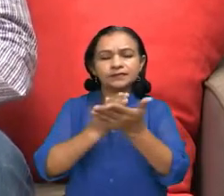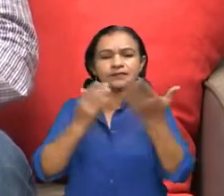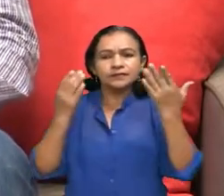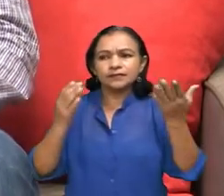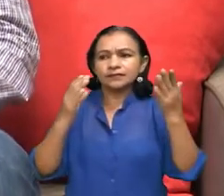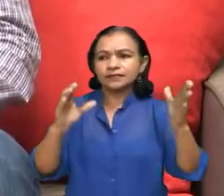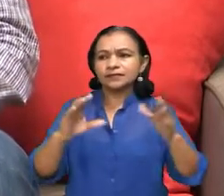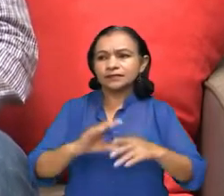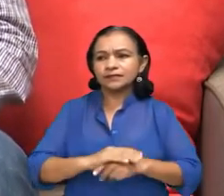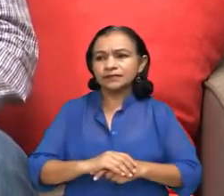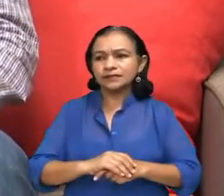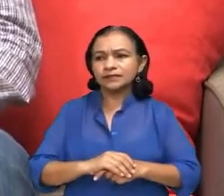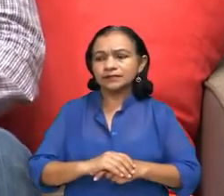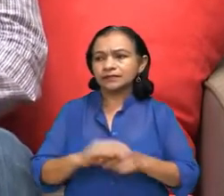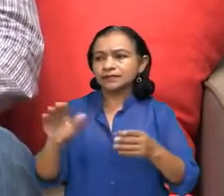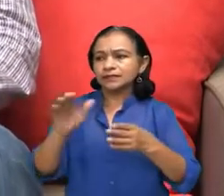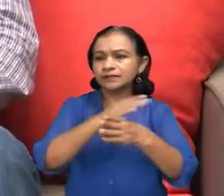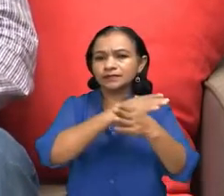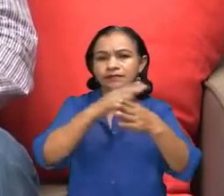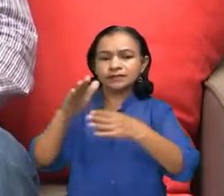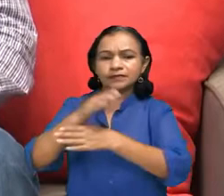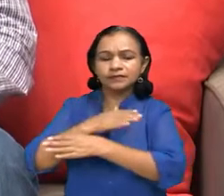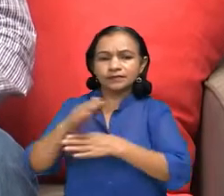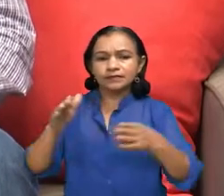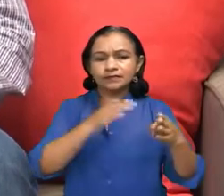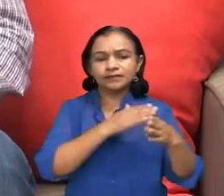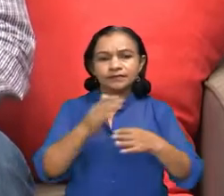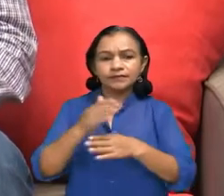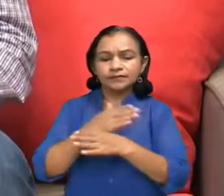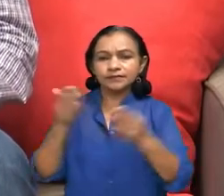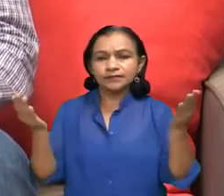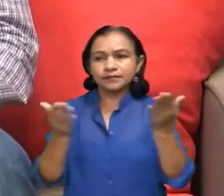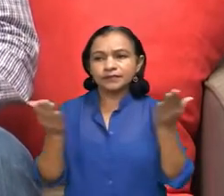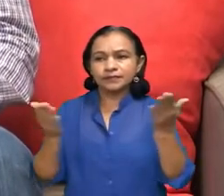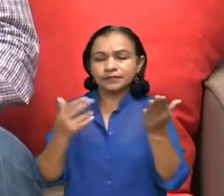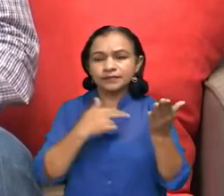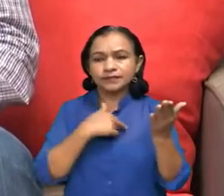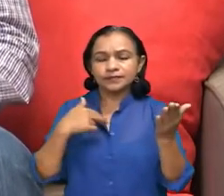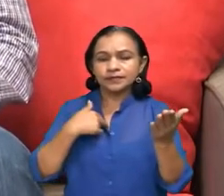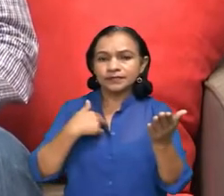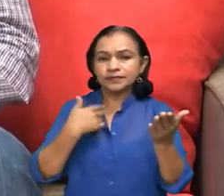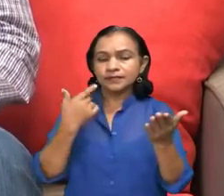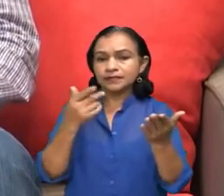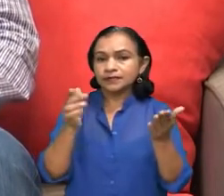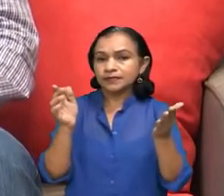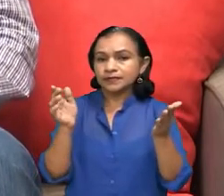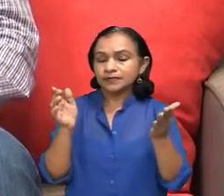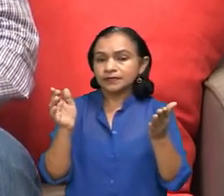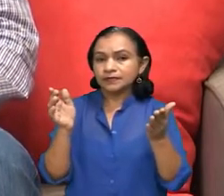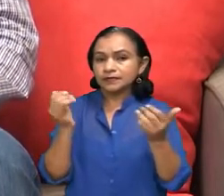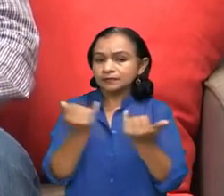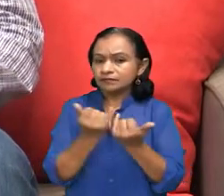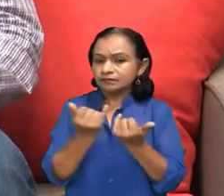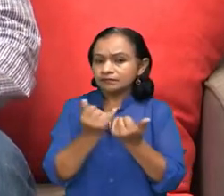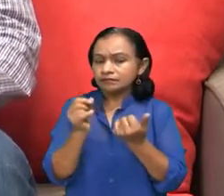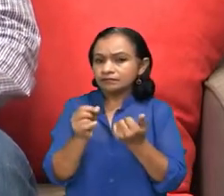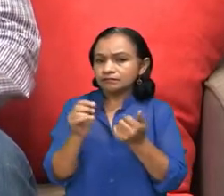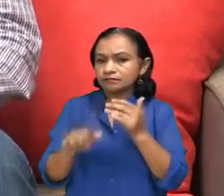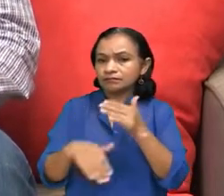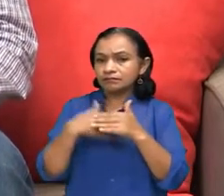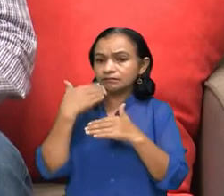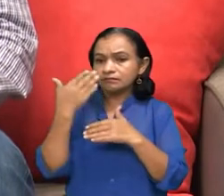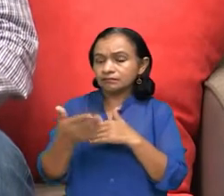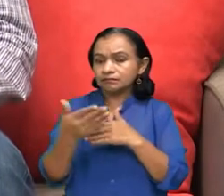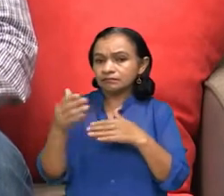¿no? Diversos, en diversos rubros, y que pareciesen a veces bien pequeños, pero que sin duda alguna, cuando ya se ve en